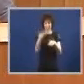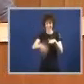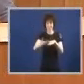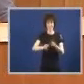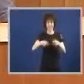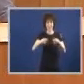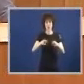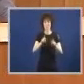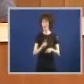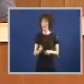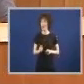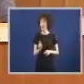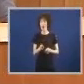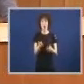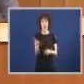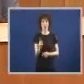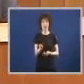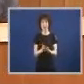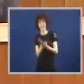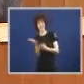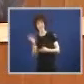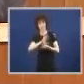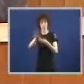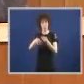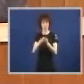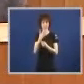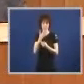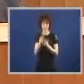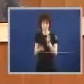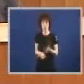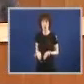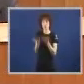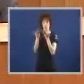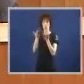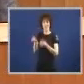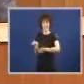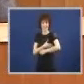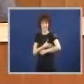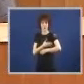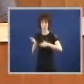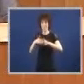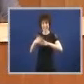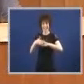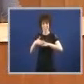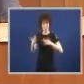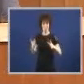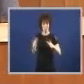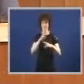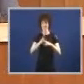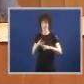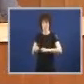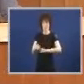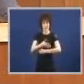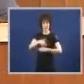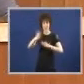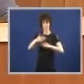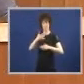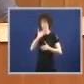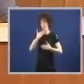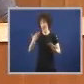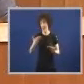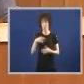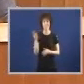posible alternativa ou complementaria, polo menos, que sería a de incrementar ingresos, establecer un solo mínimo de ingresos, que poderían vir,